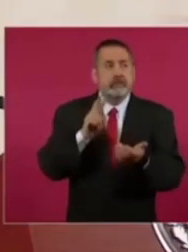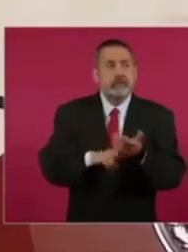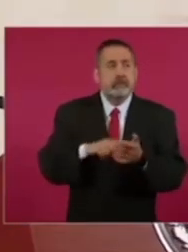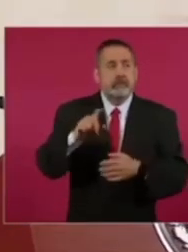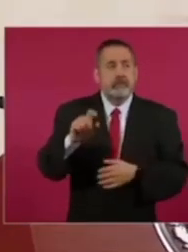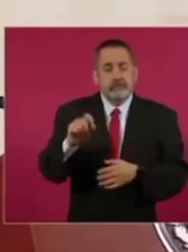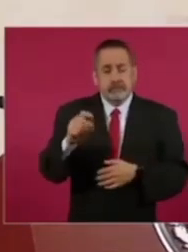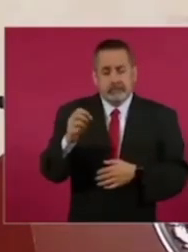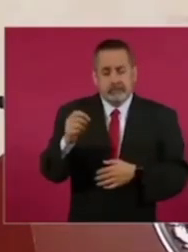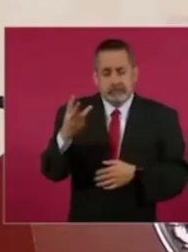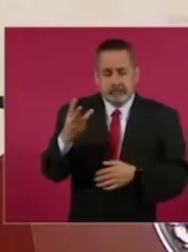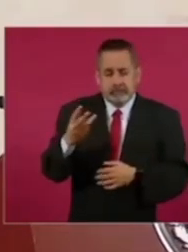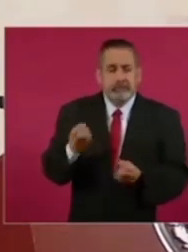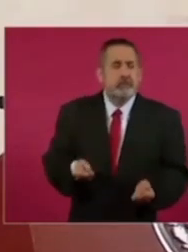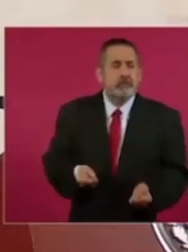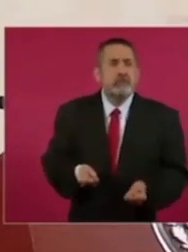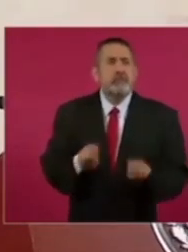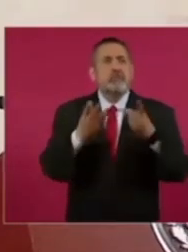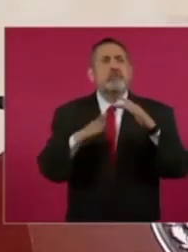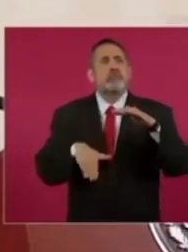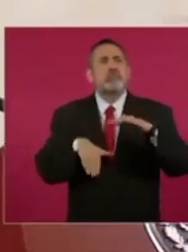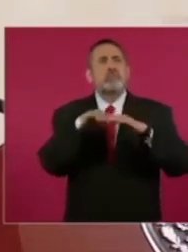pues vamos a llegar a